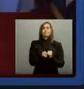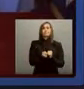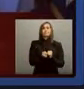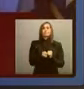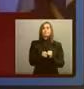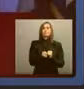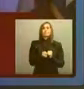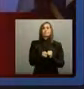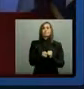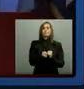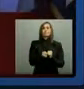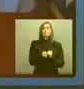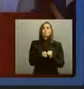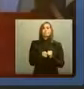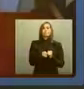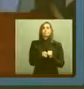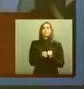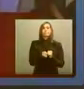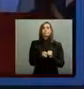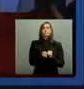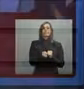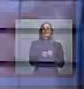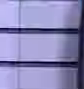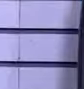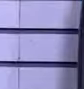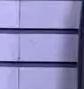para comer se nos hace imposible